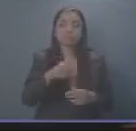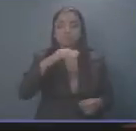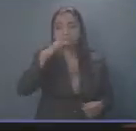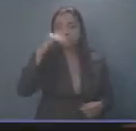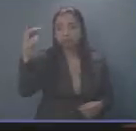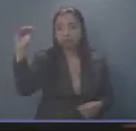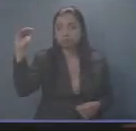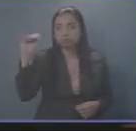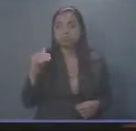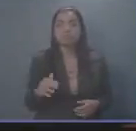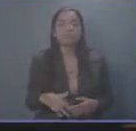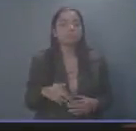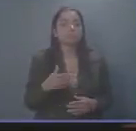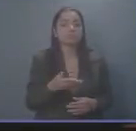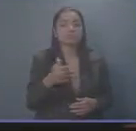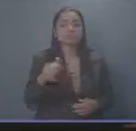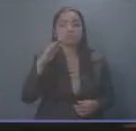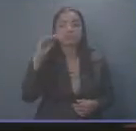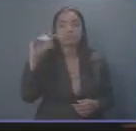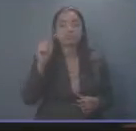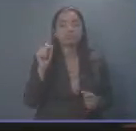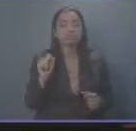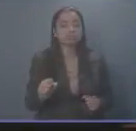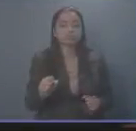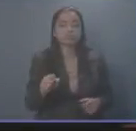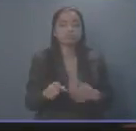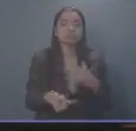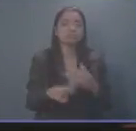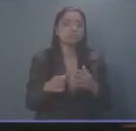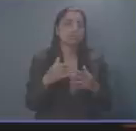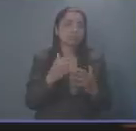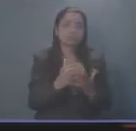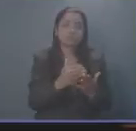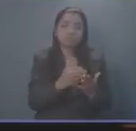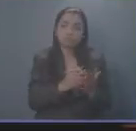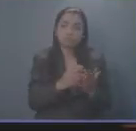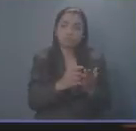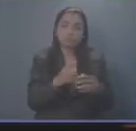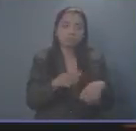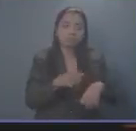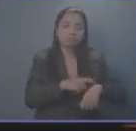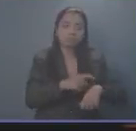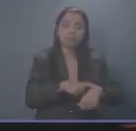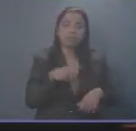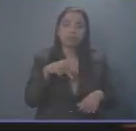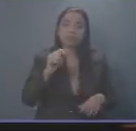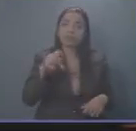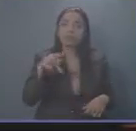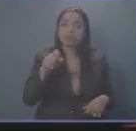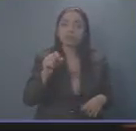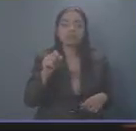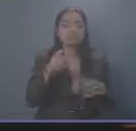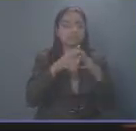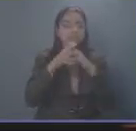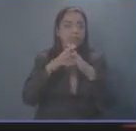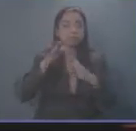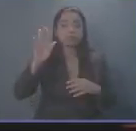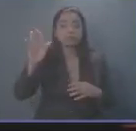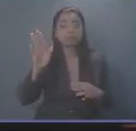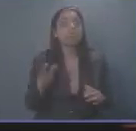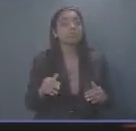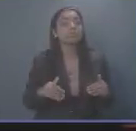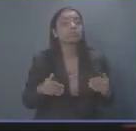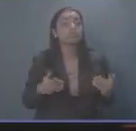nacionalidades de países que cuentan con este estatus temporal de permanencia en los Estados Unidos. Es por